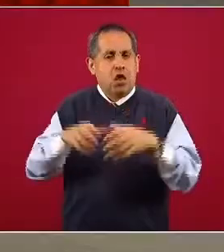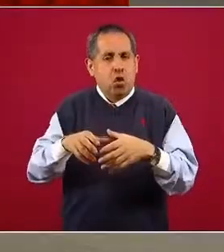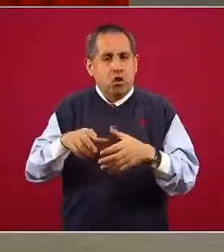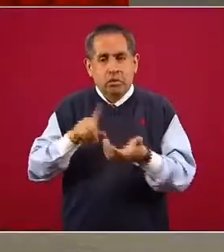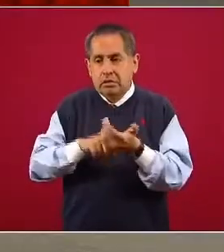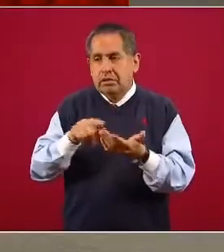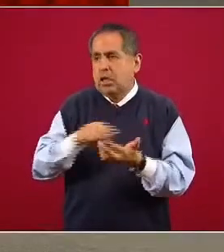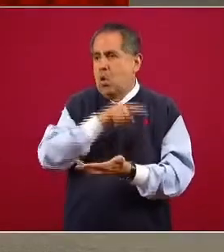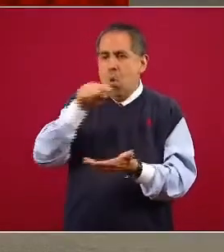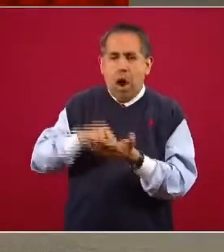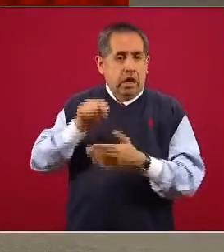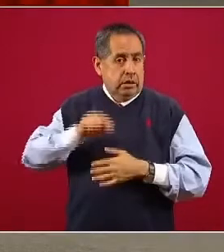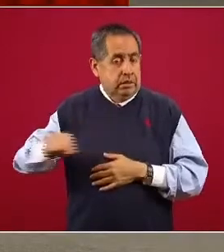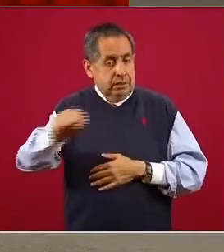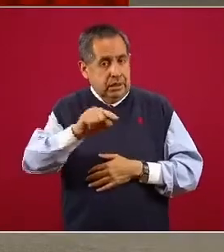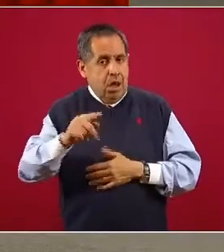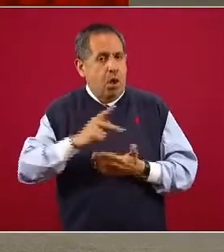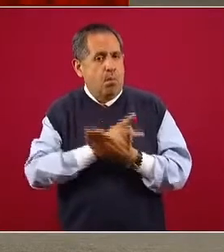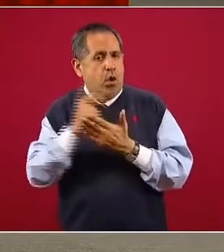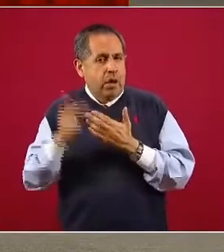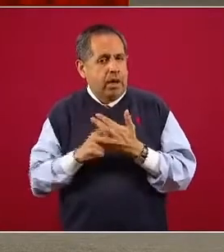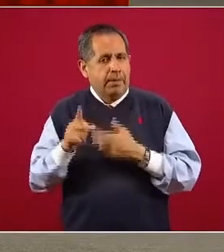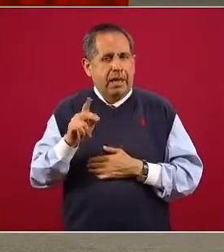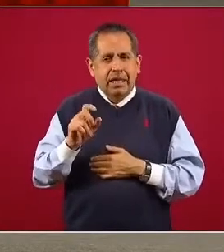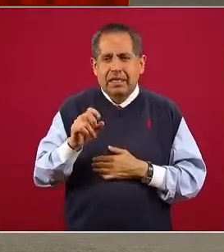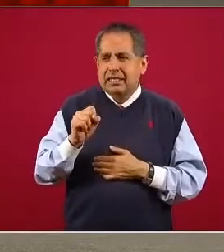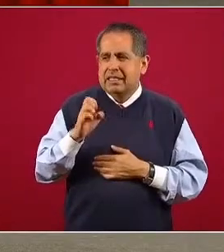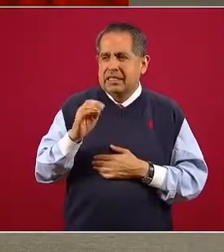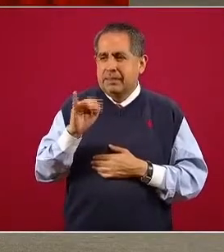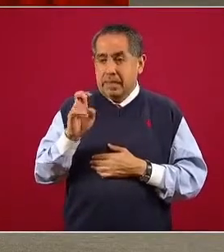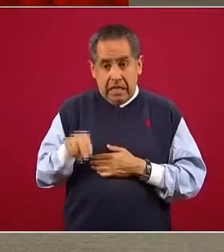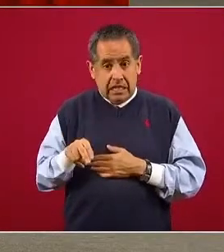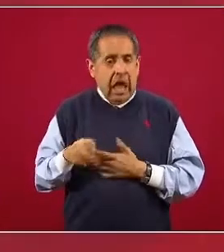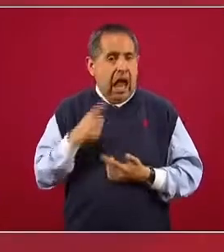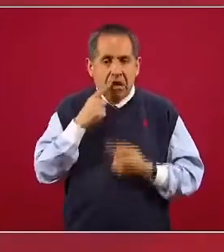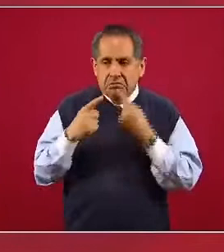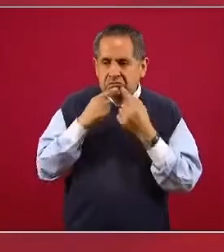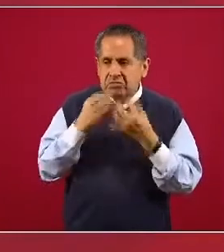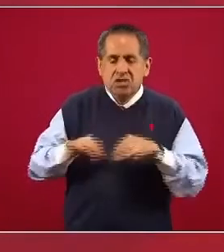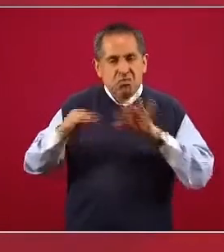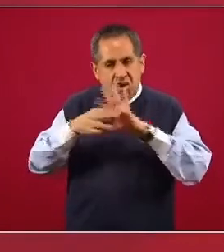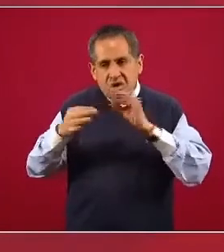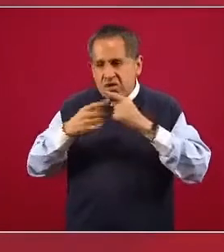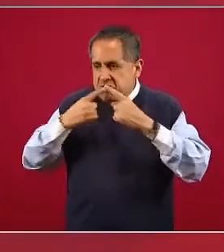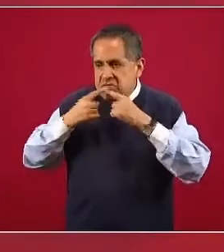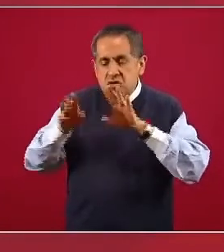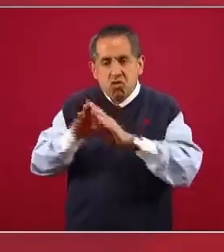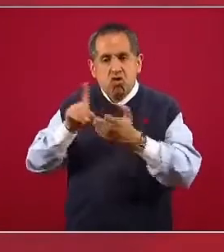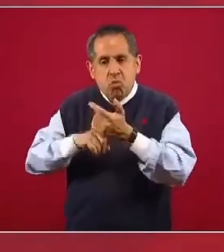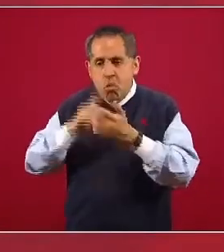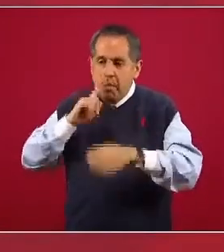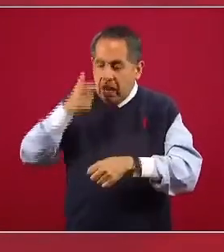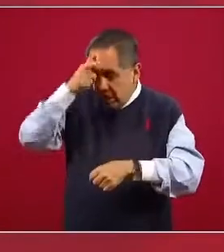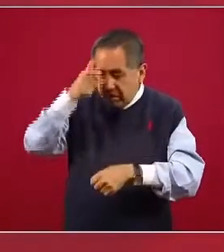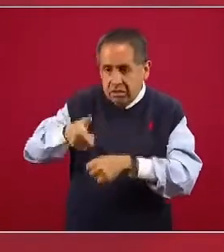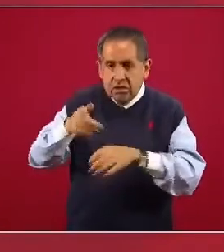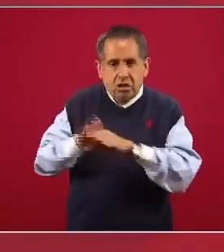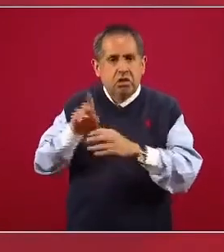unidades territoriales de los programas del bienestar, nos permiten precisamente tener este acercamiento para la